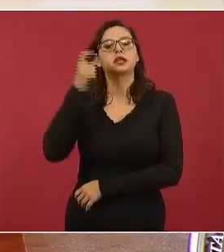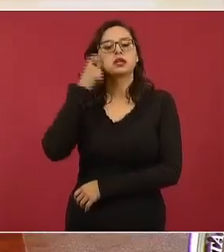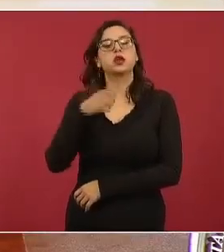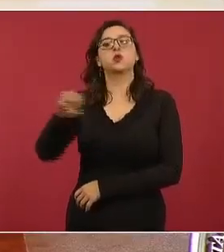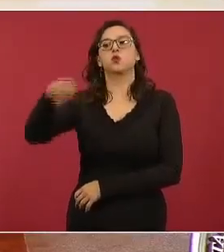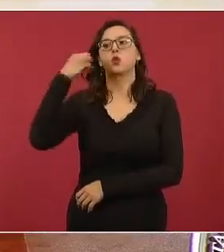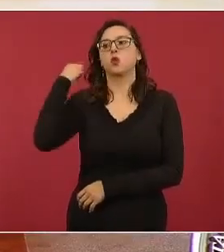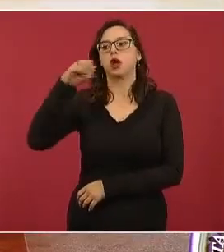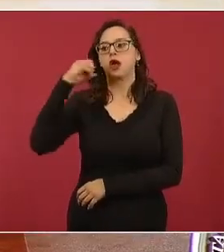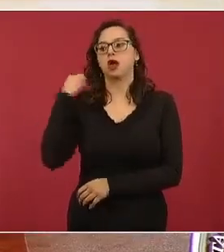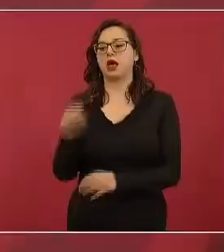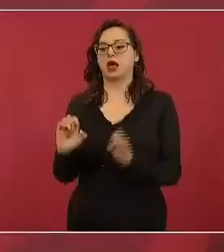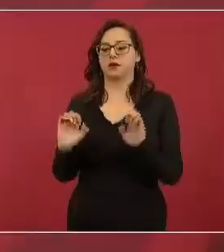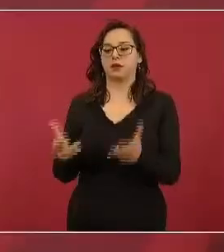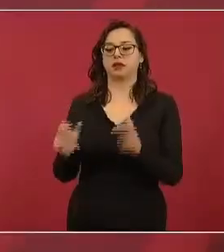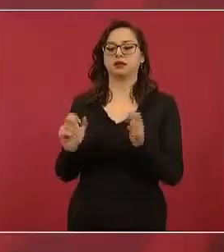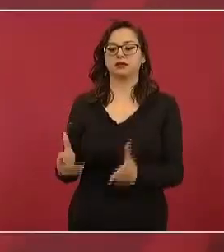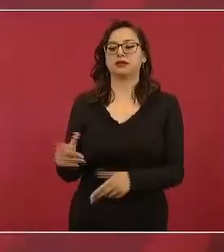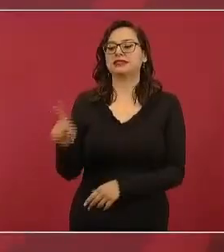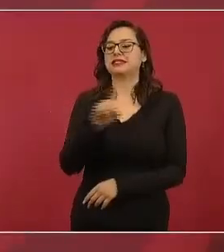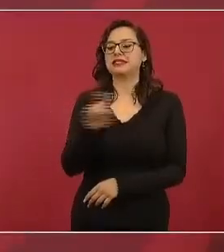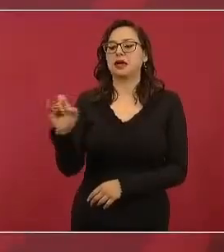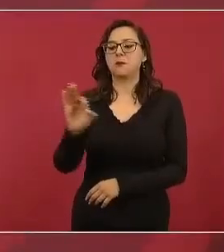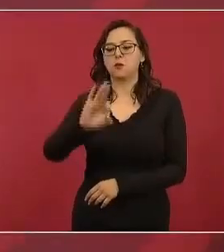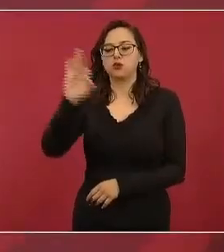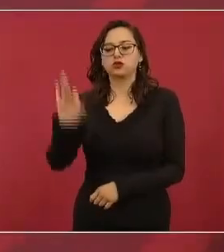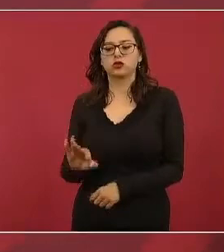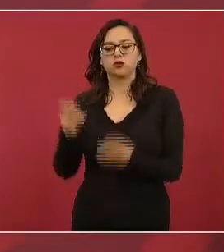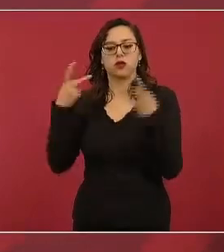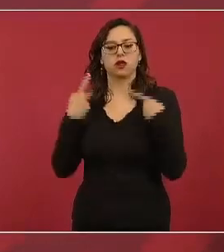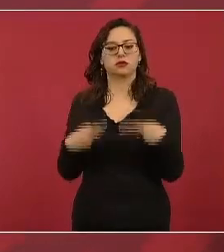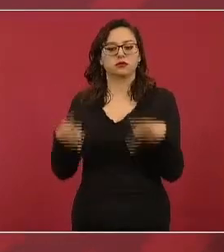Chiapas, el 100% de los hogares